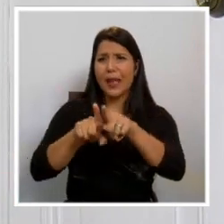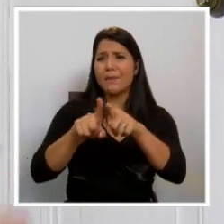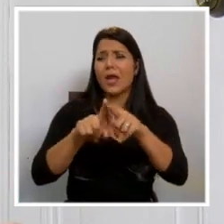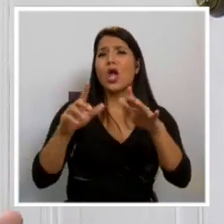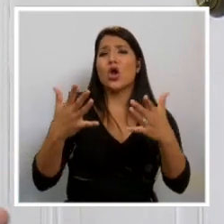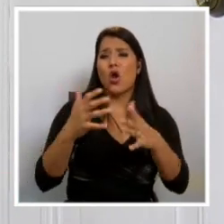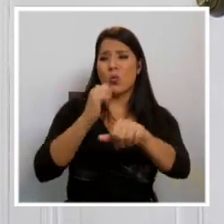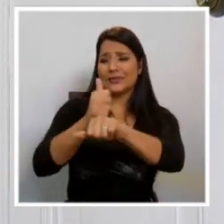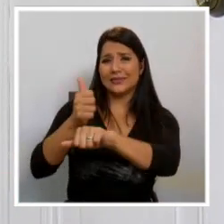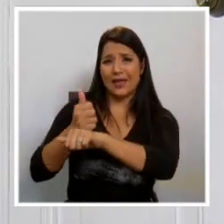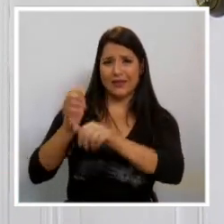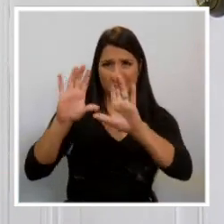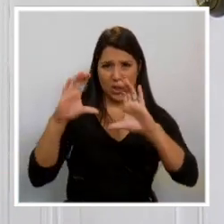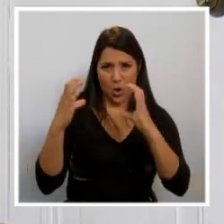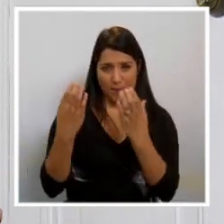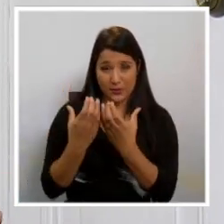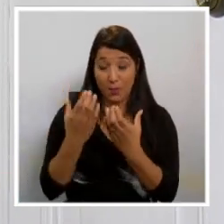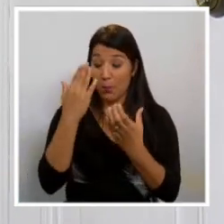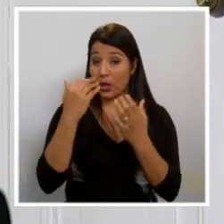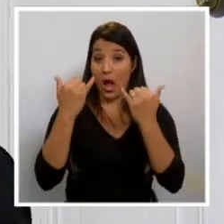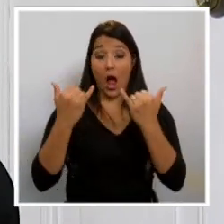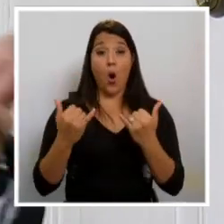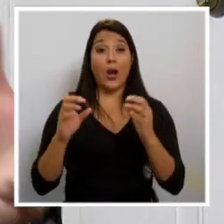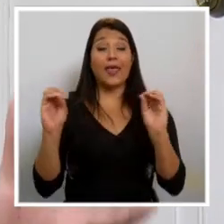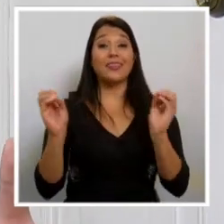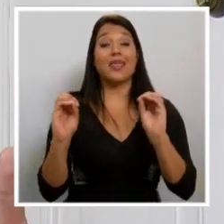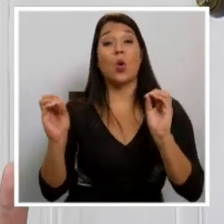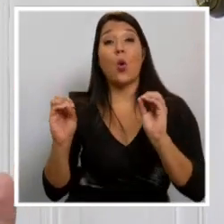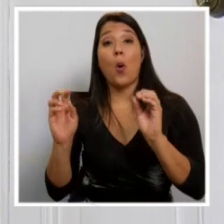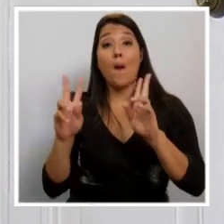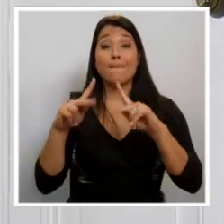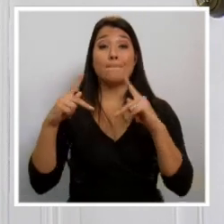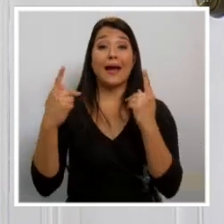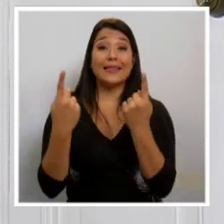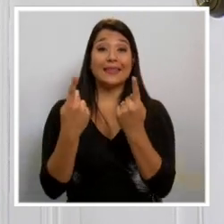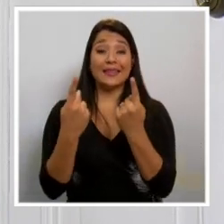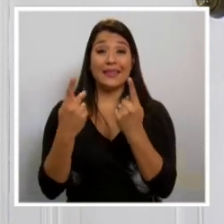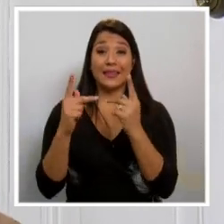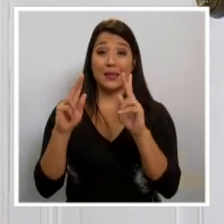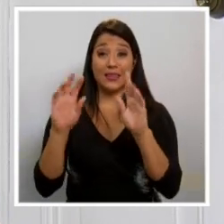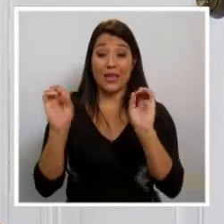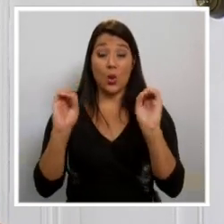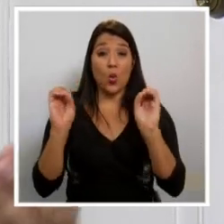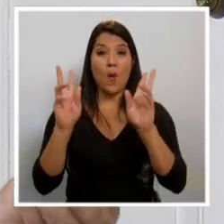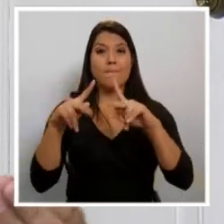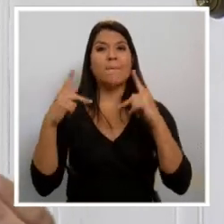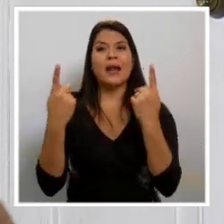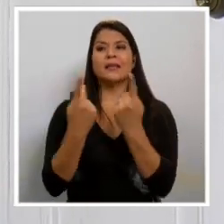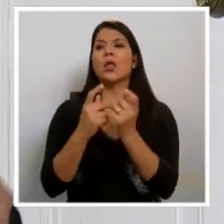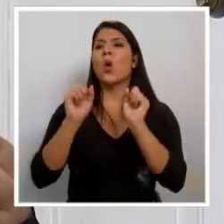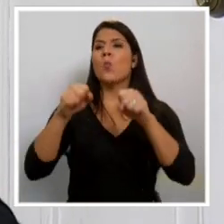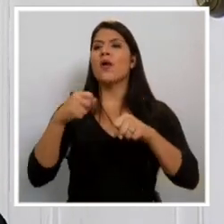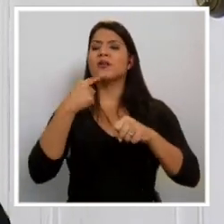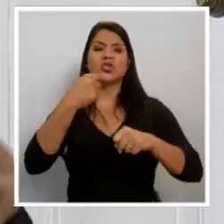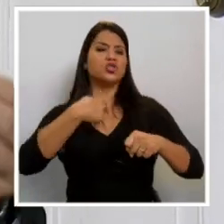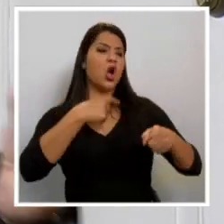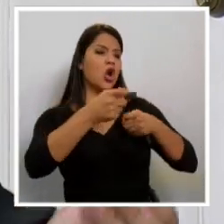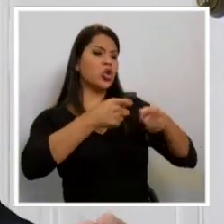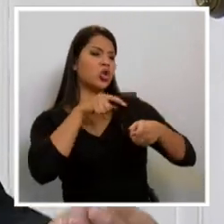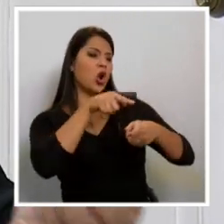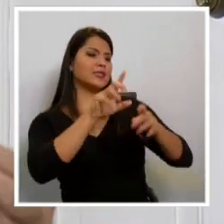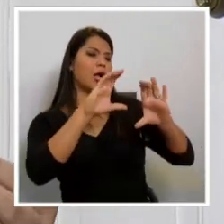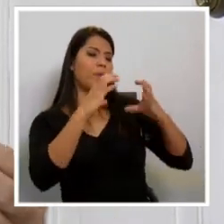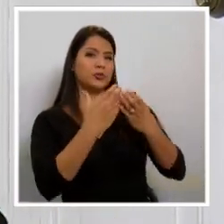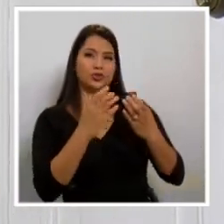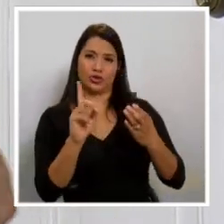día ninguna fracción puede decir que tiene un dominio en las diferentes comisiones, y todas tienen intereses en las